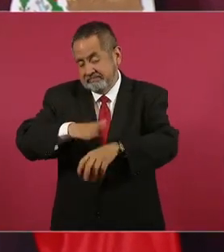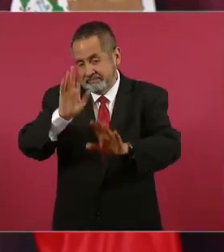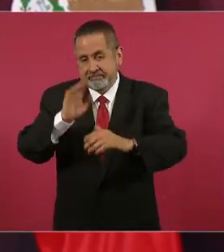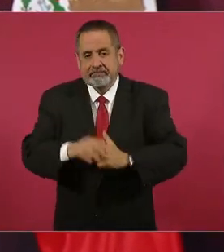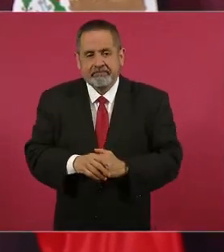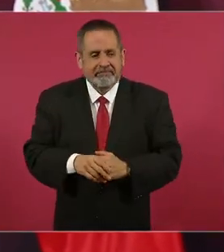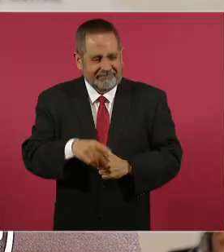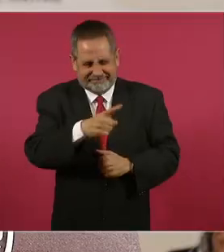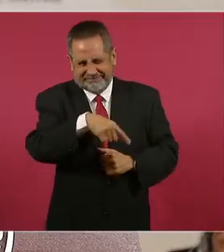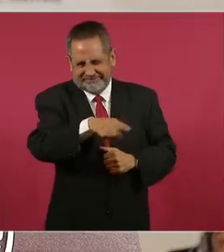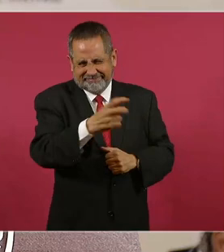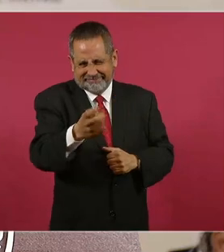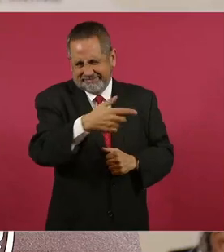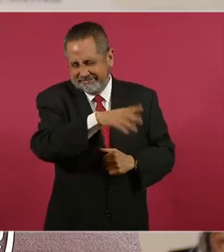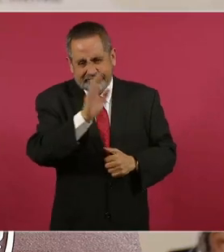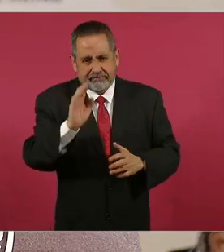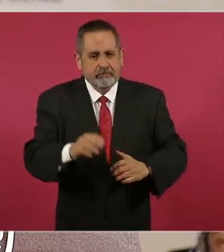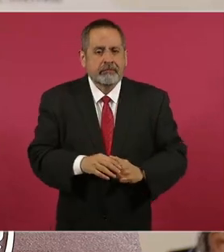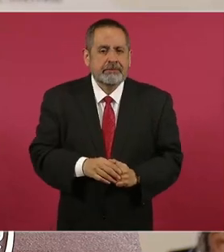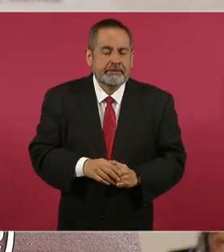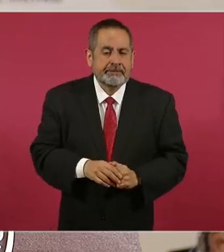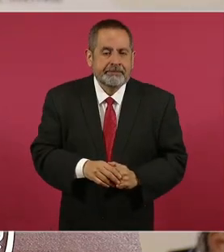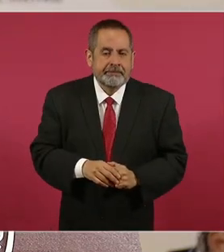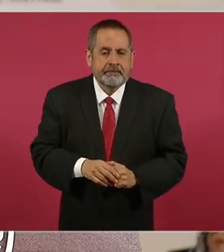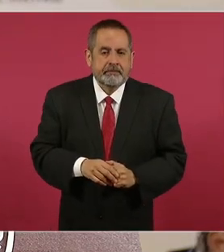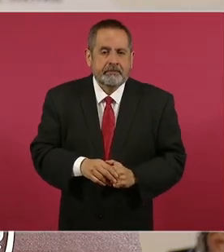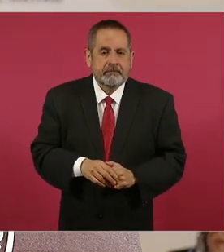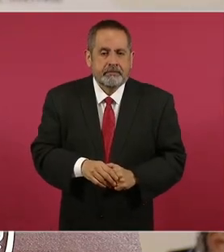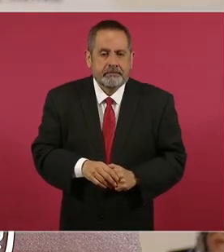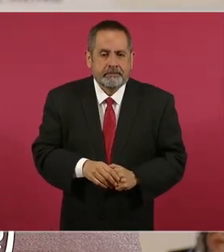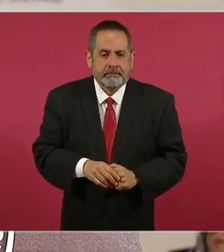de toda esta información